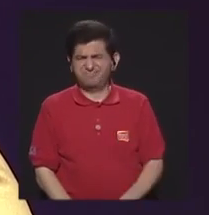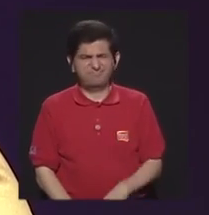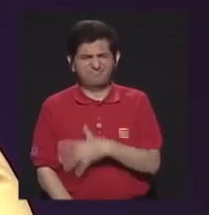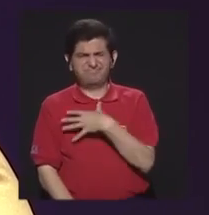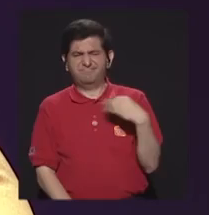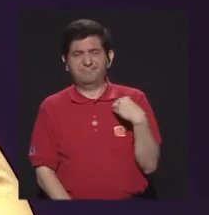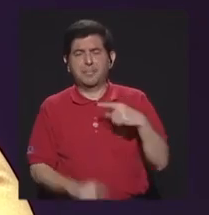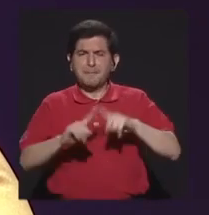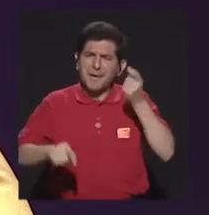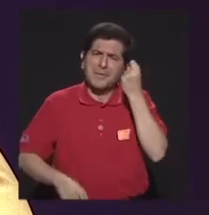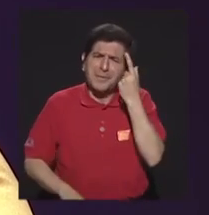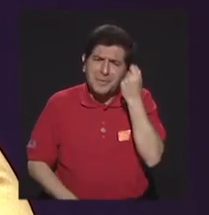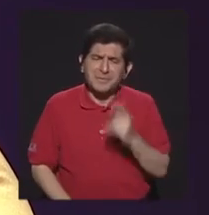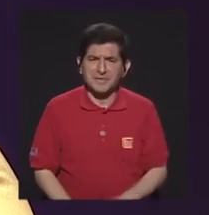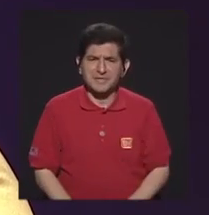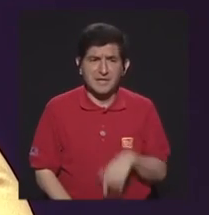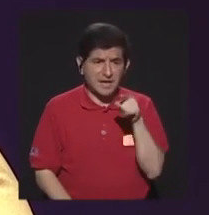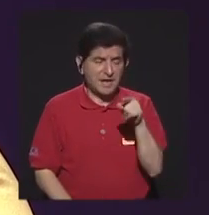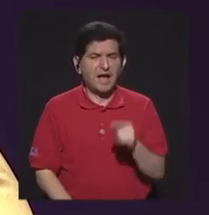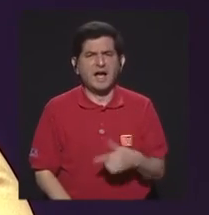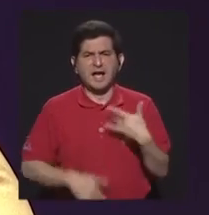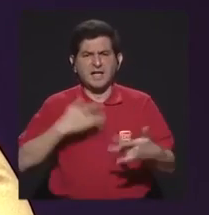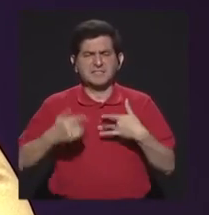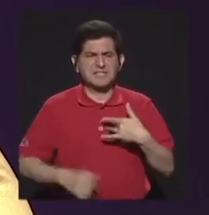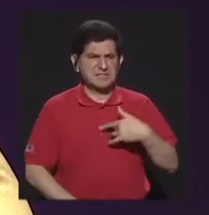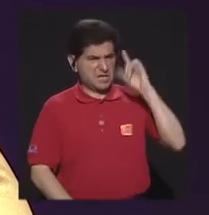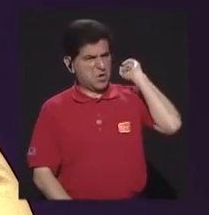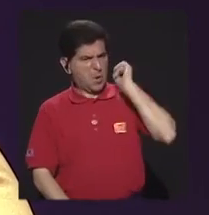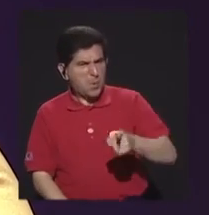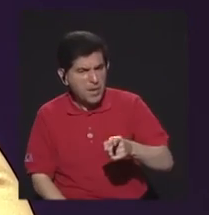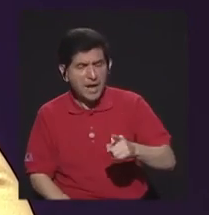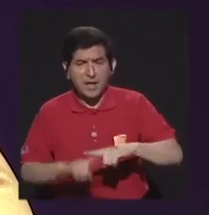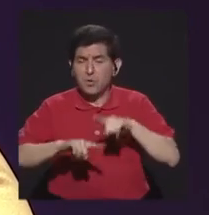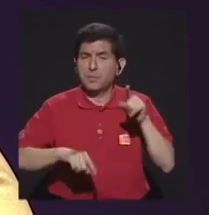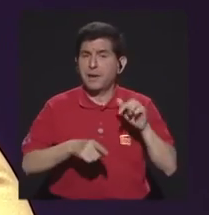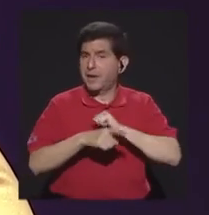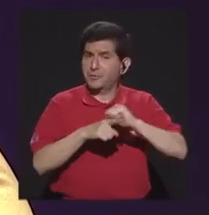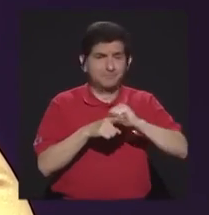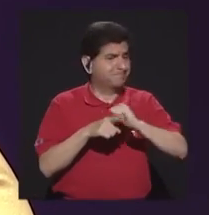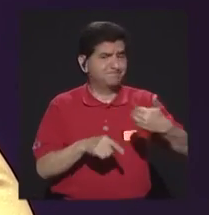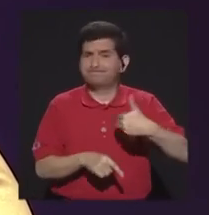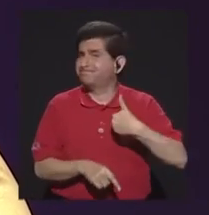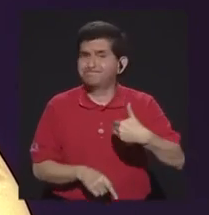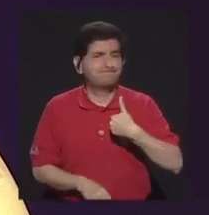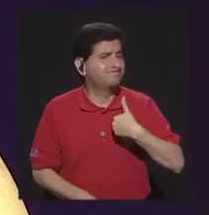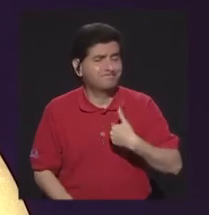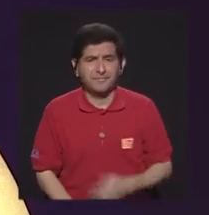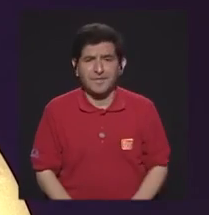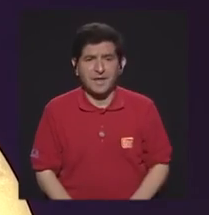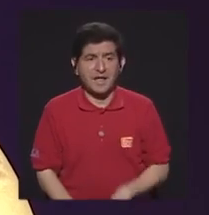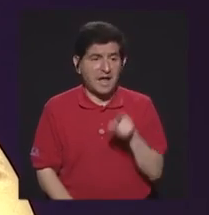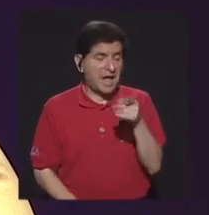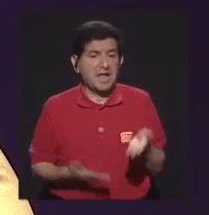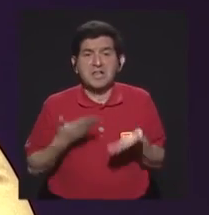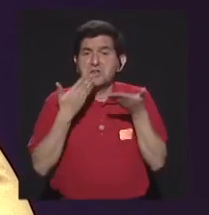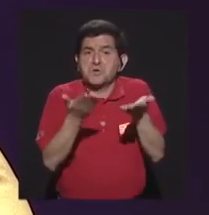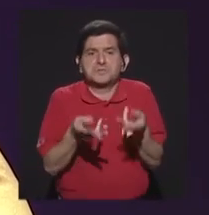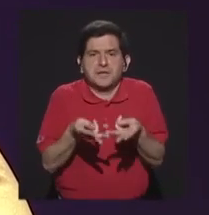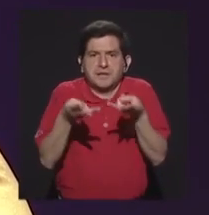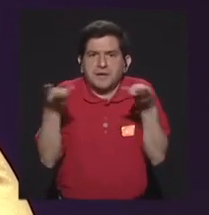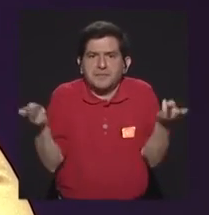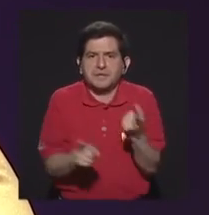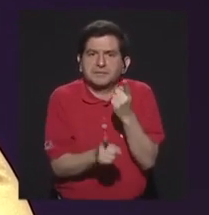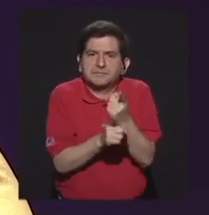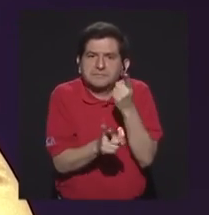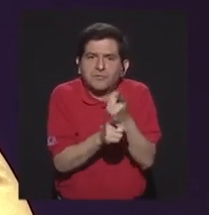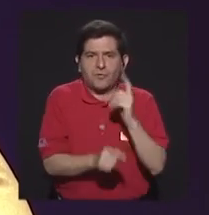comprensible, porque sintió que se le impuso algo para lo cual no estaba preparado, no estaba capacitado, entonces se le brindan los recursos